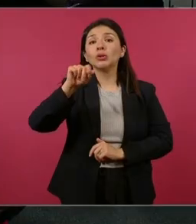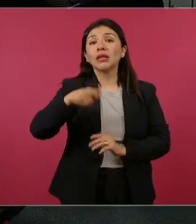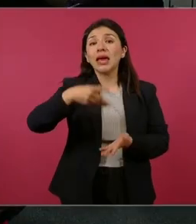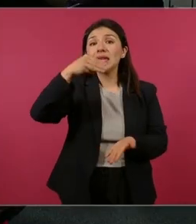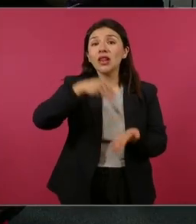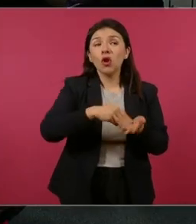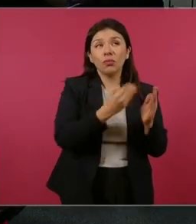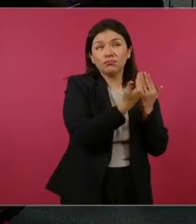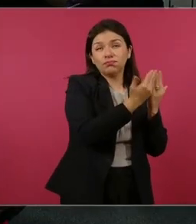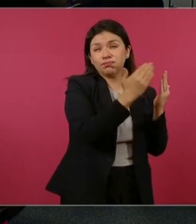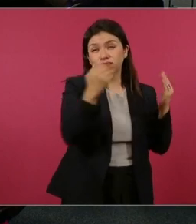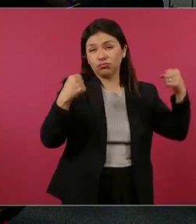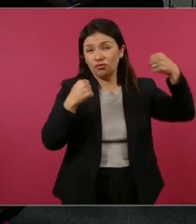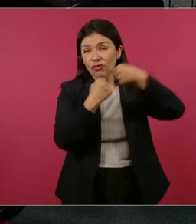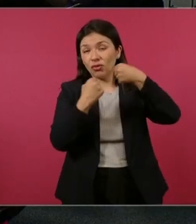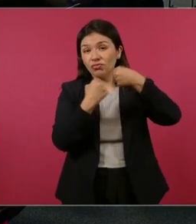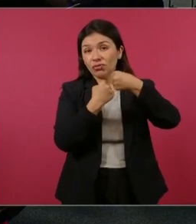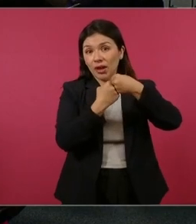Entonces,